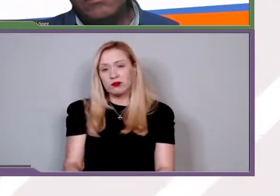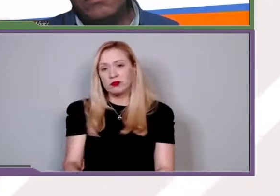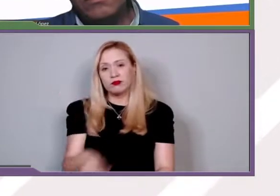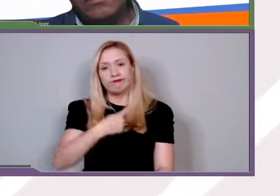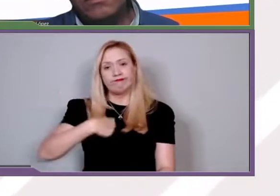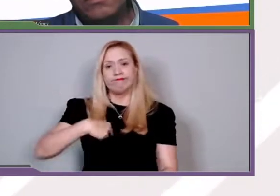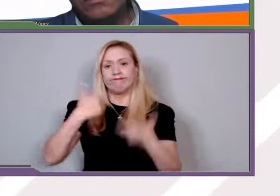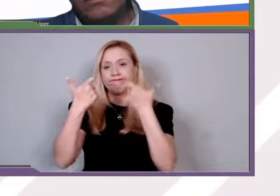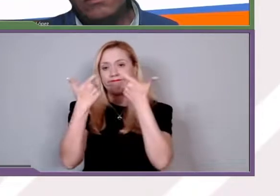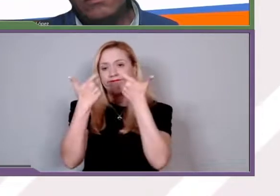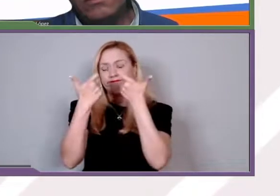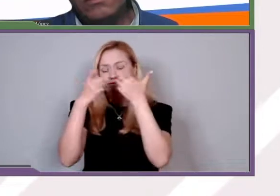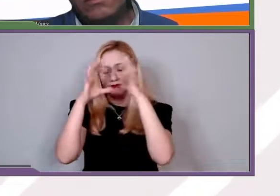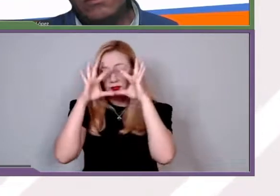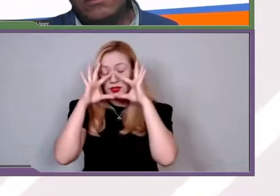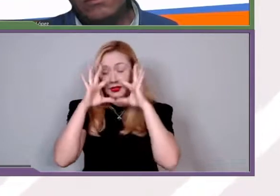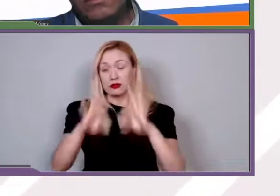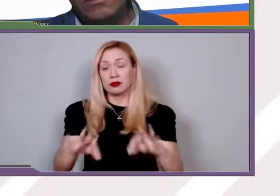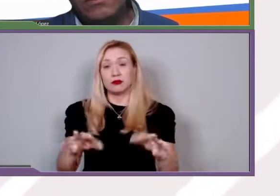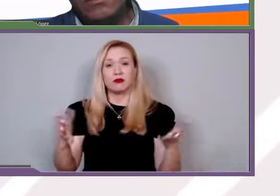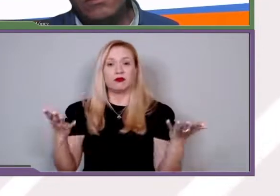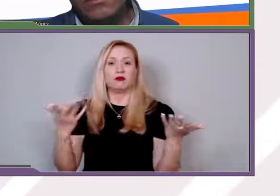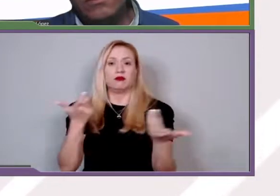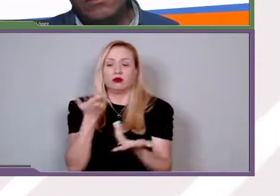nuestra economía. Gracias.